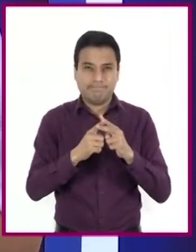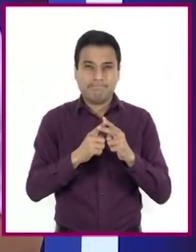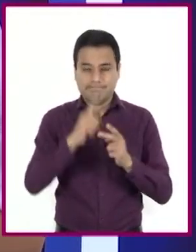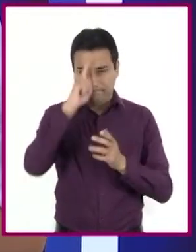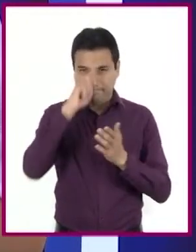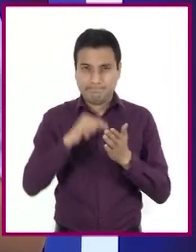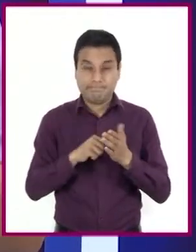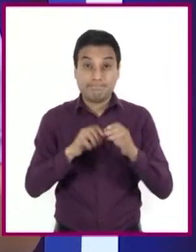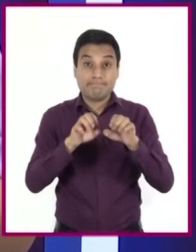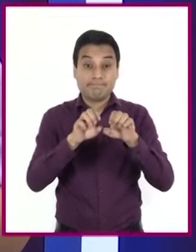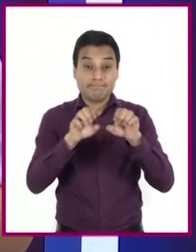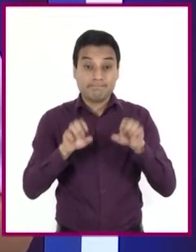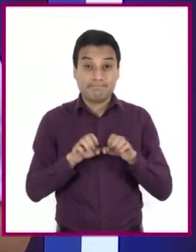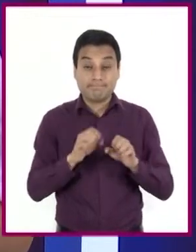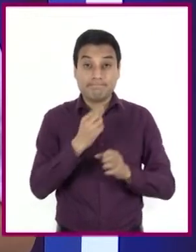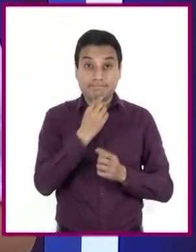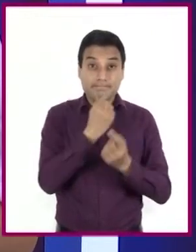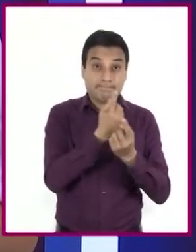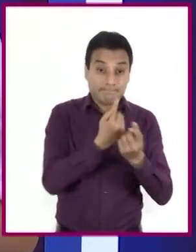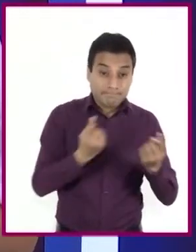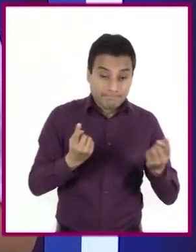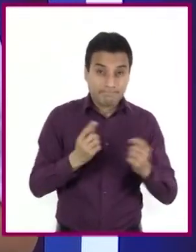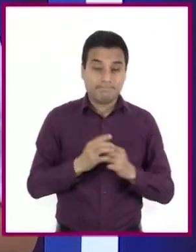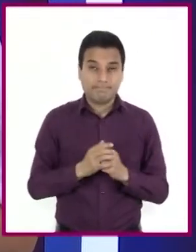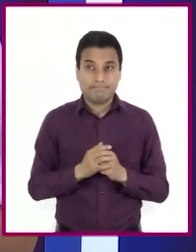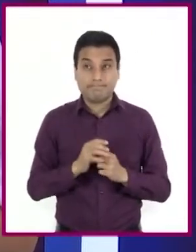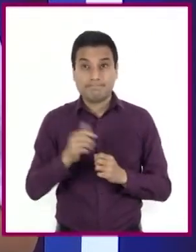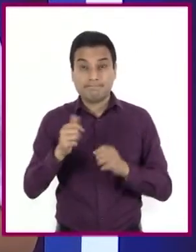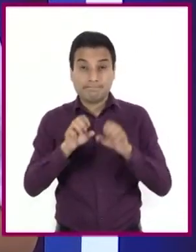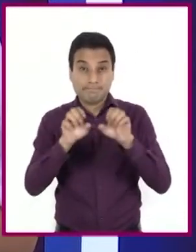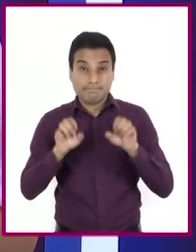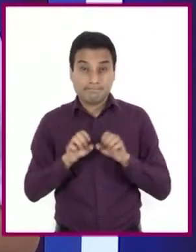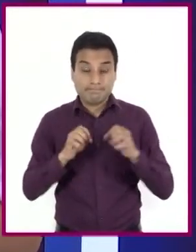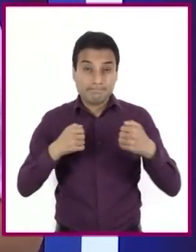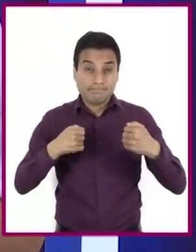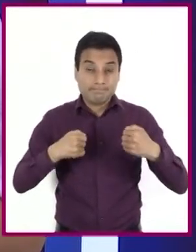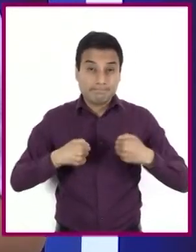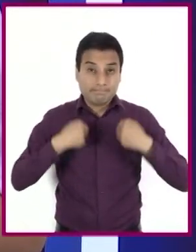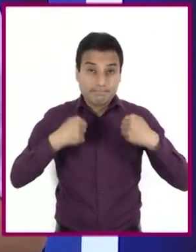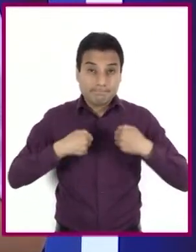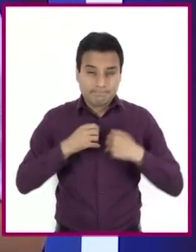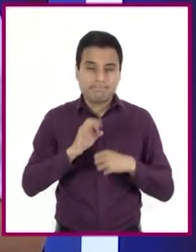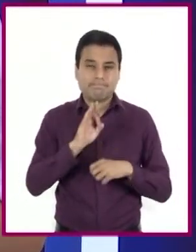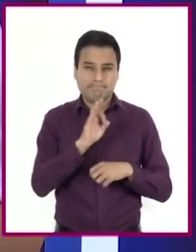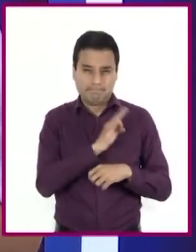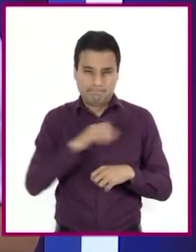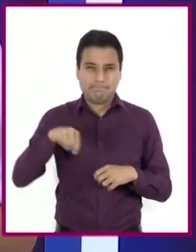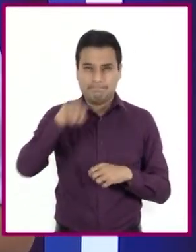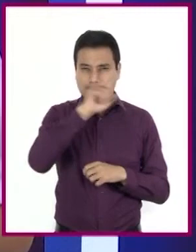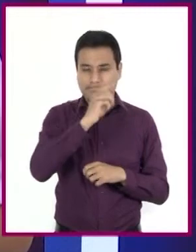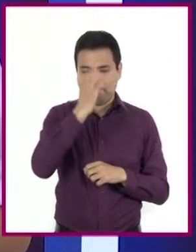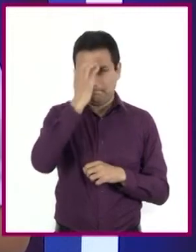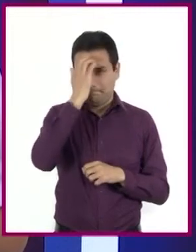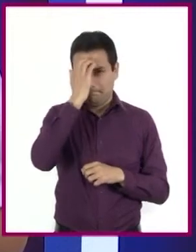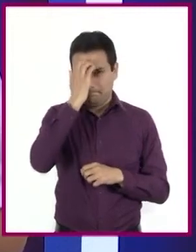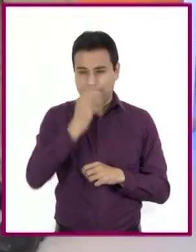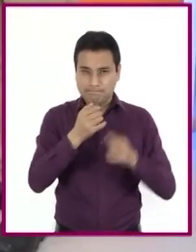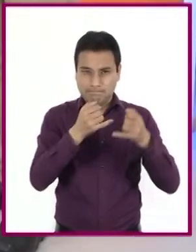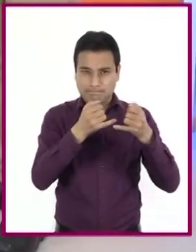equipo infantil y el equipo de Liga Mayor, es posible visualizar los datos en sus respectivas rectas al mismo